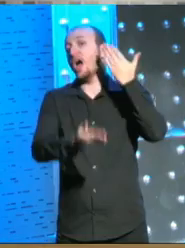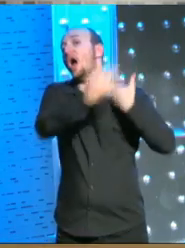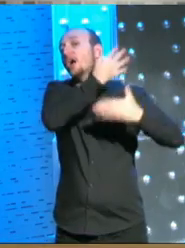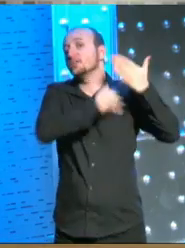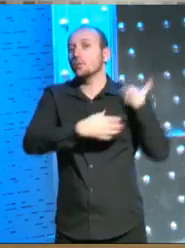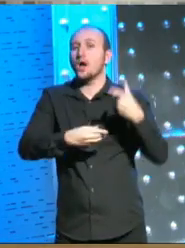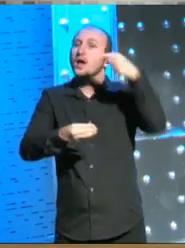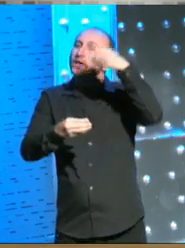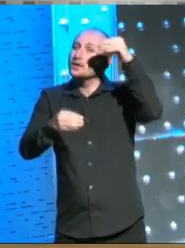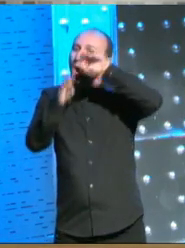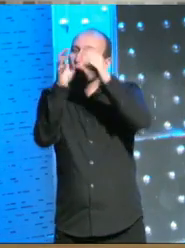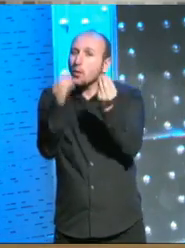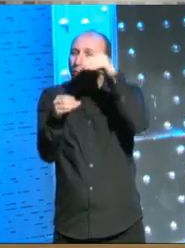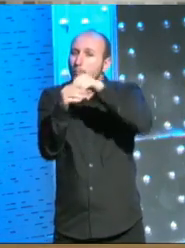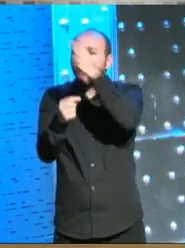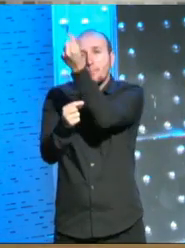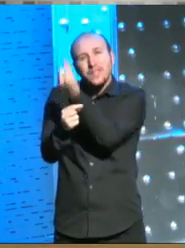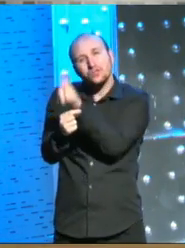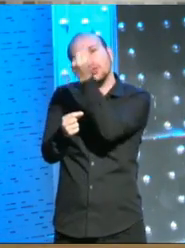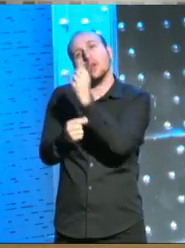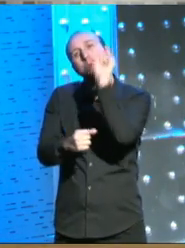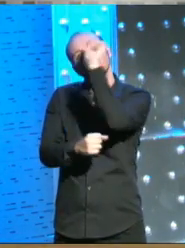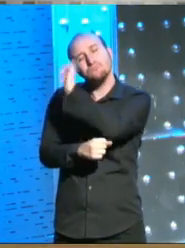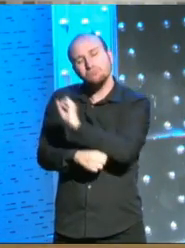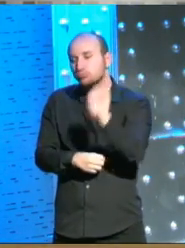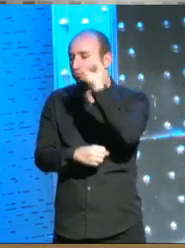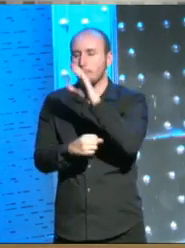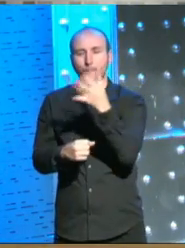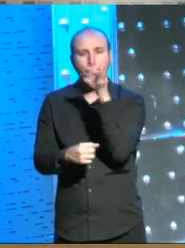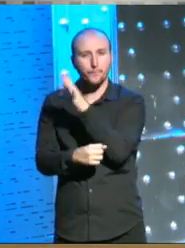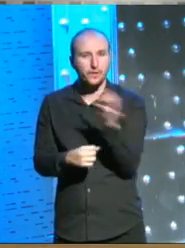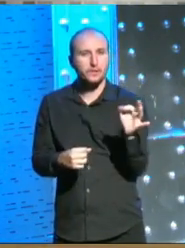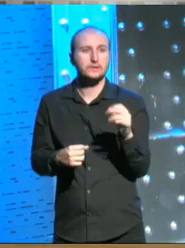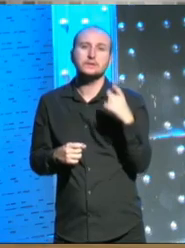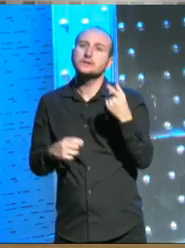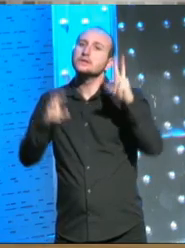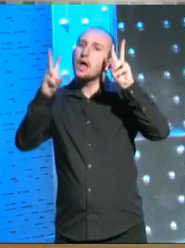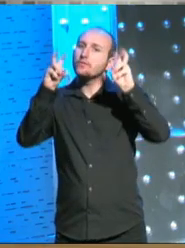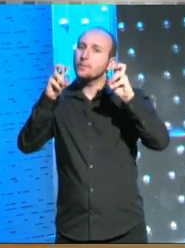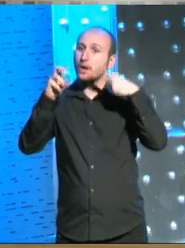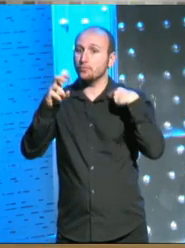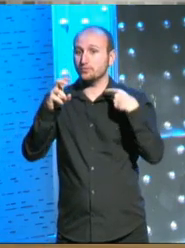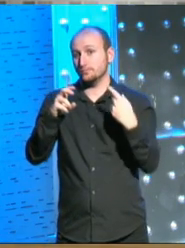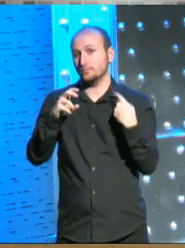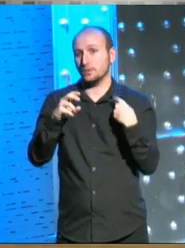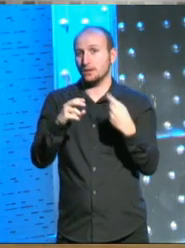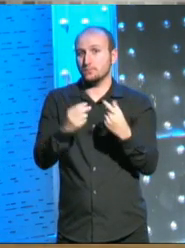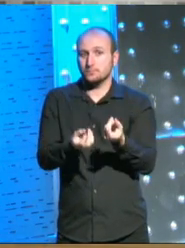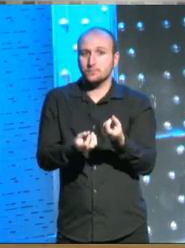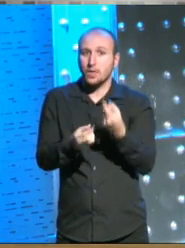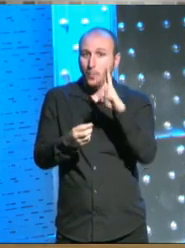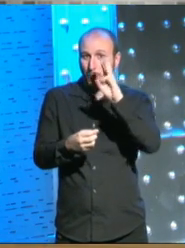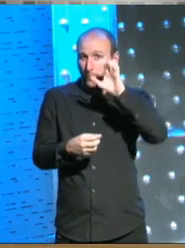pinturas espectaculares, la palabra para mí es espectacular. Tenemos un tema pendiente los que nos dedicamos a esos